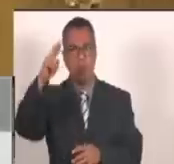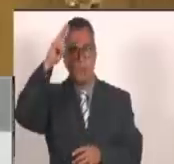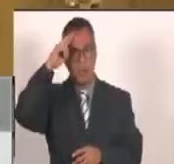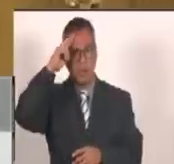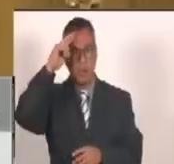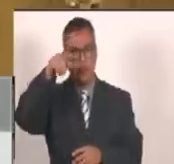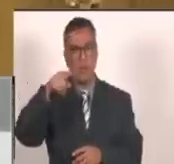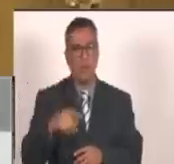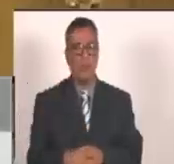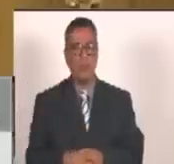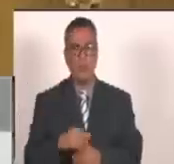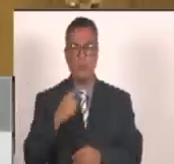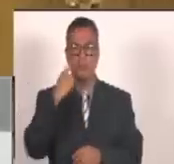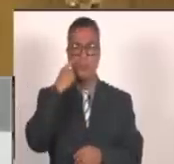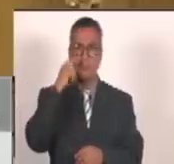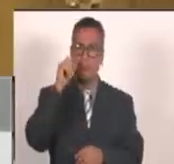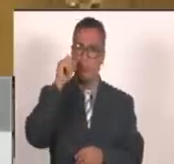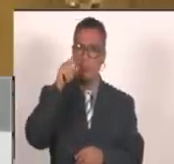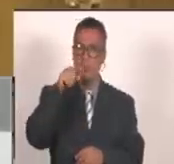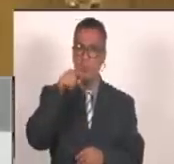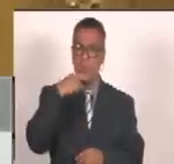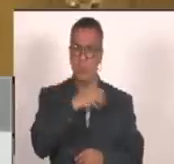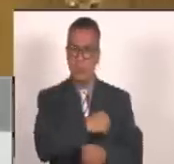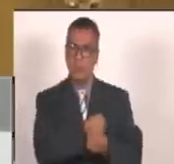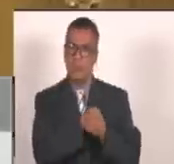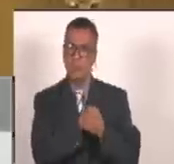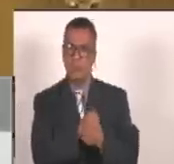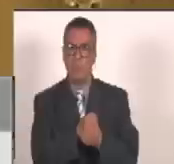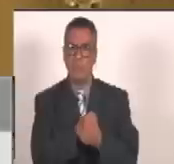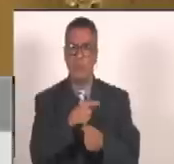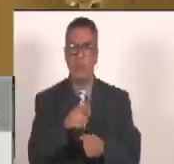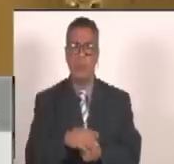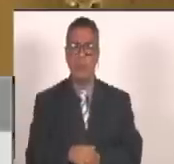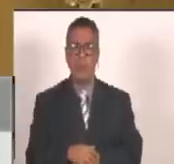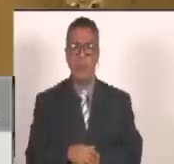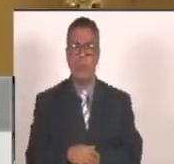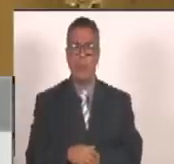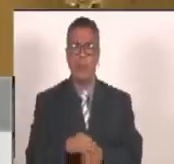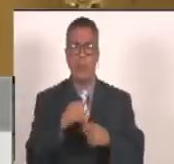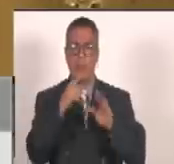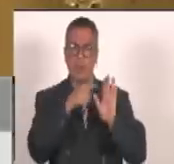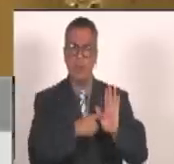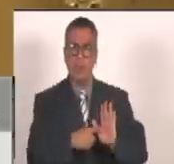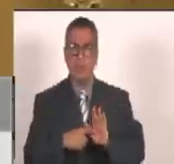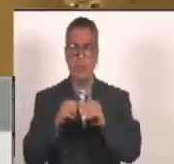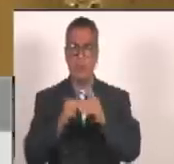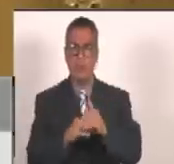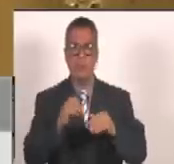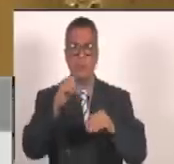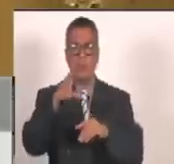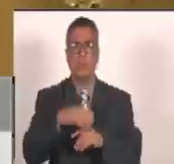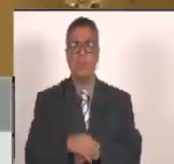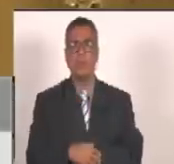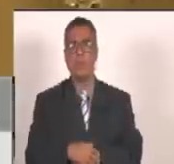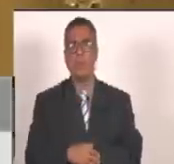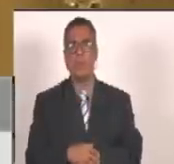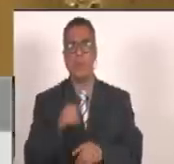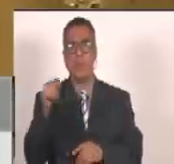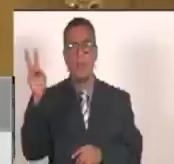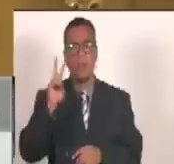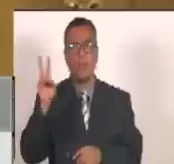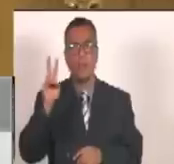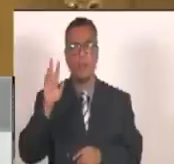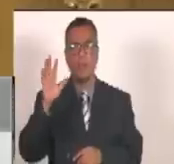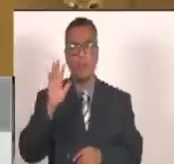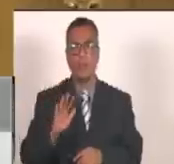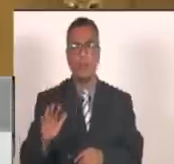respeta, admira, quiere y resalta lo que es